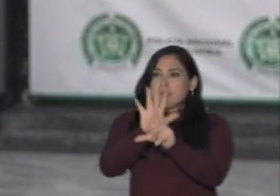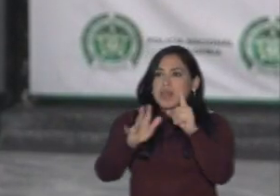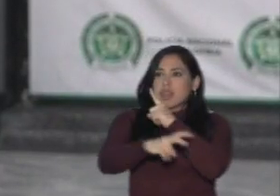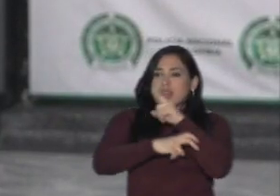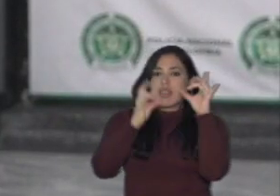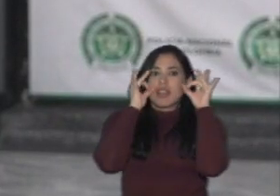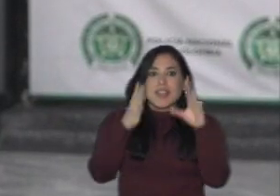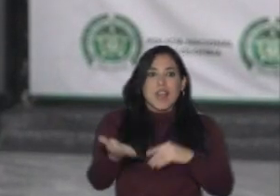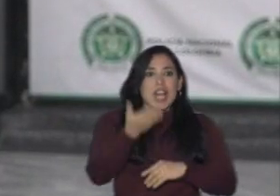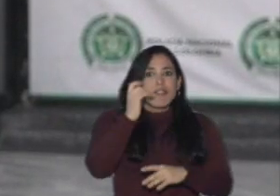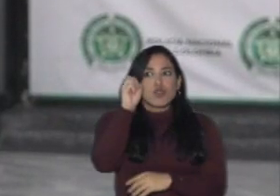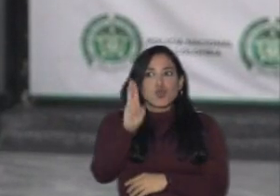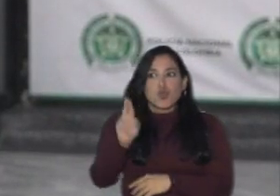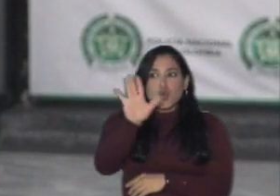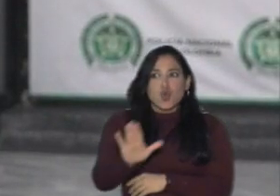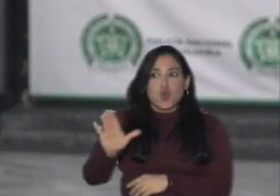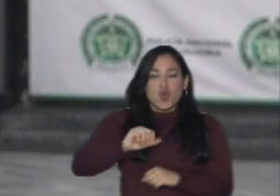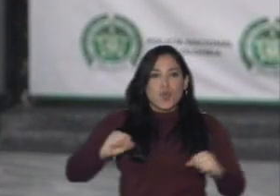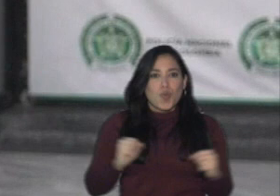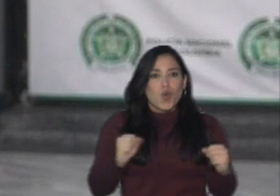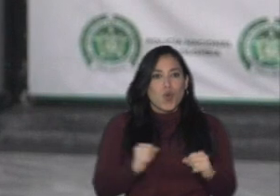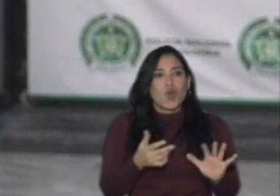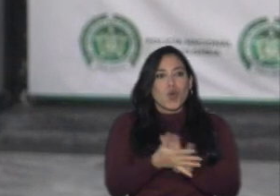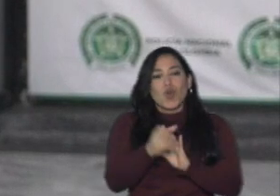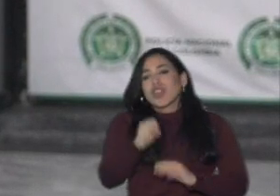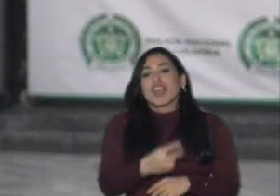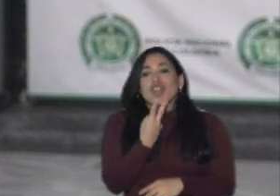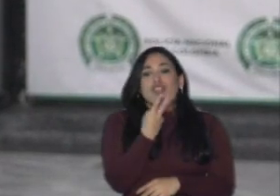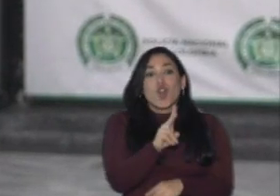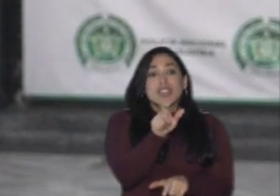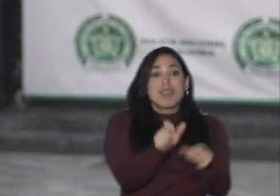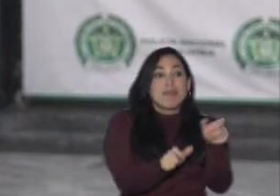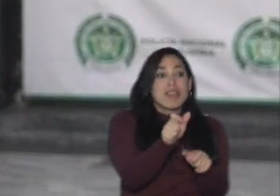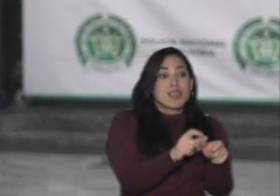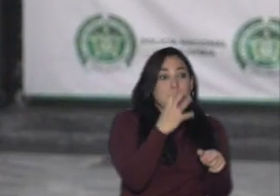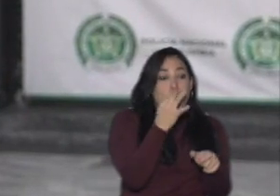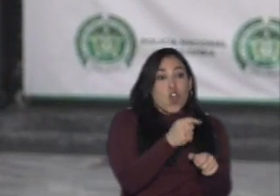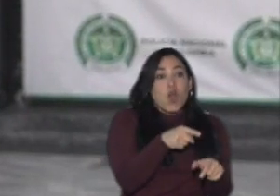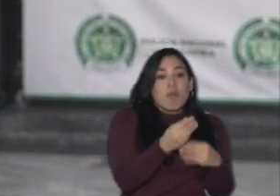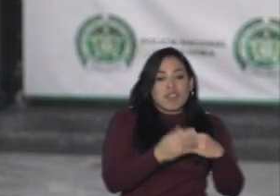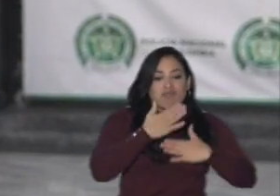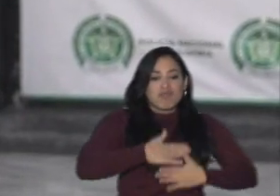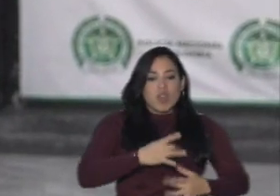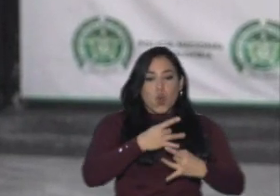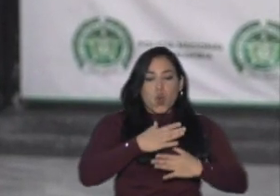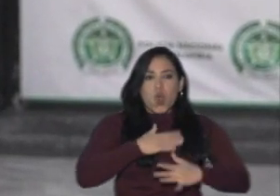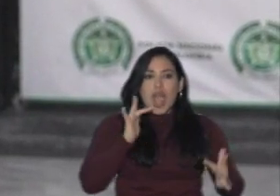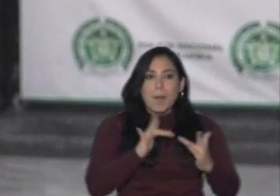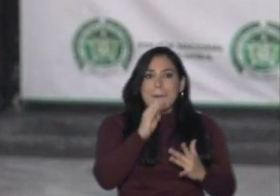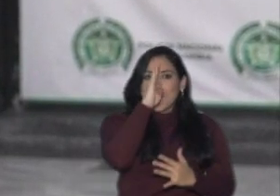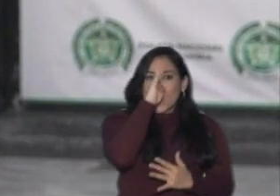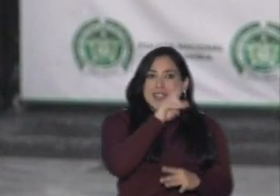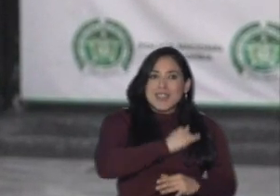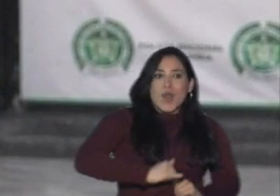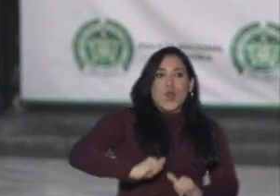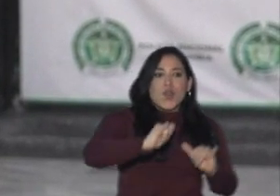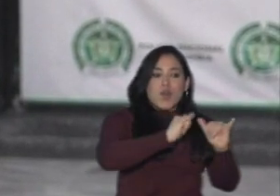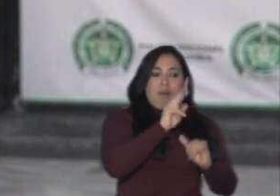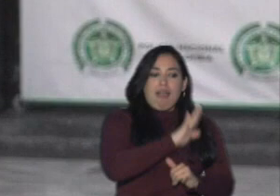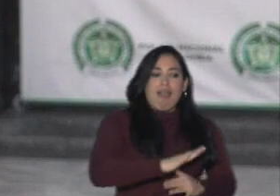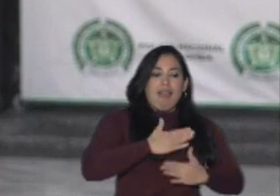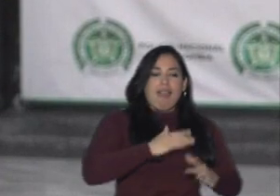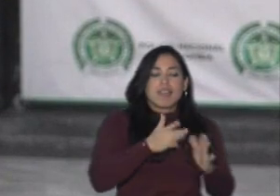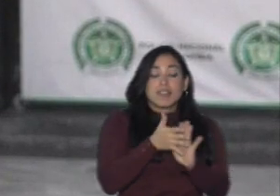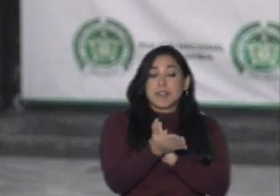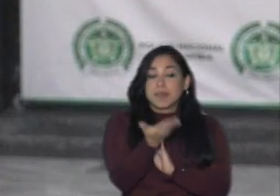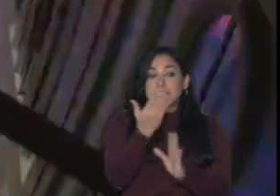que se cometió en el sur de la capital del país por parte de 12 sujetos que llevaban prendas, uniformes de la Policía Nacional. Este